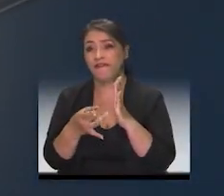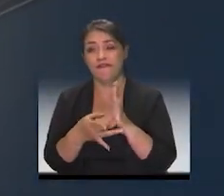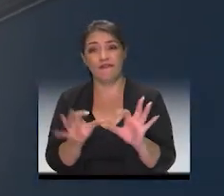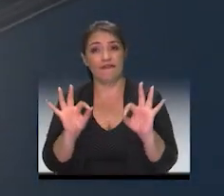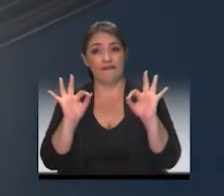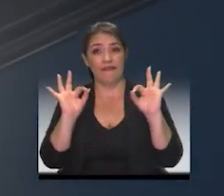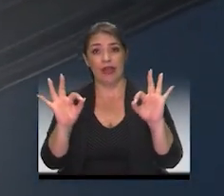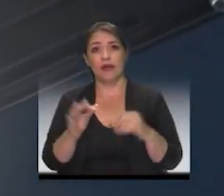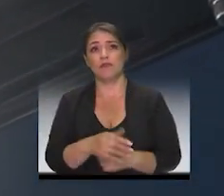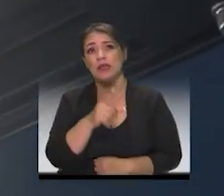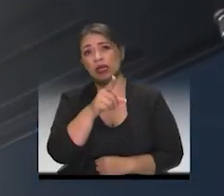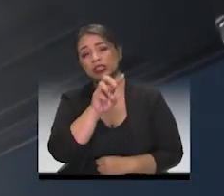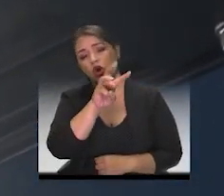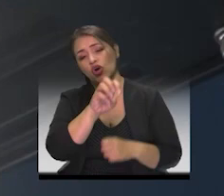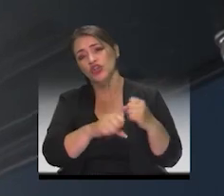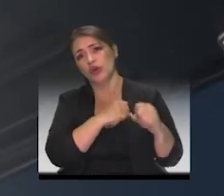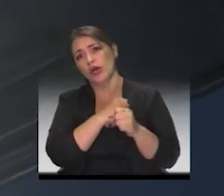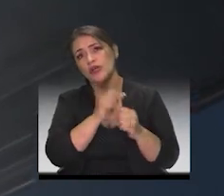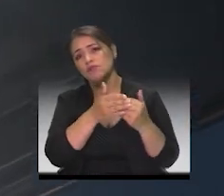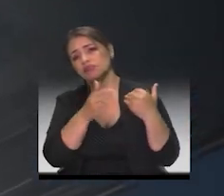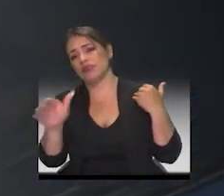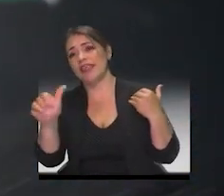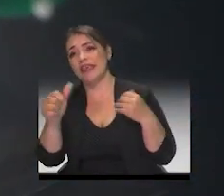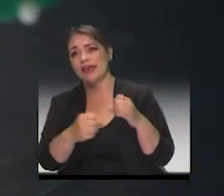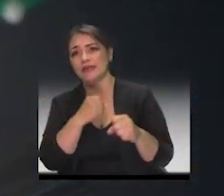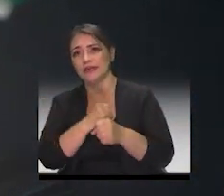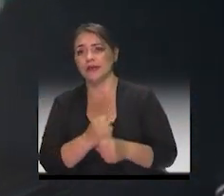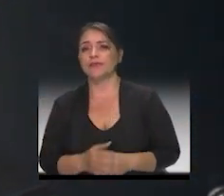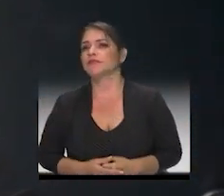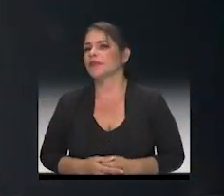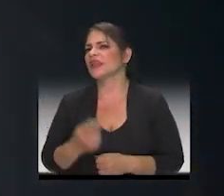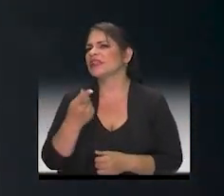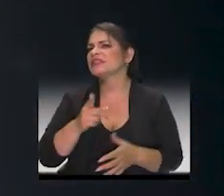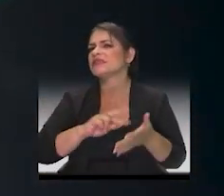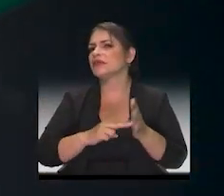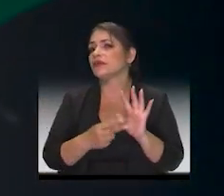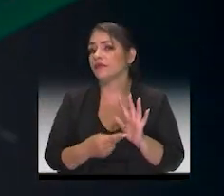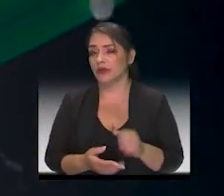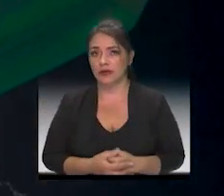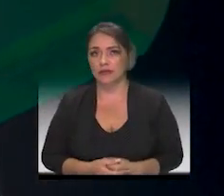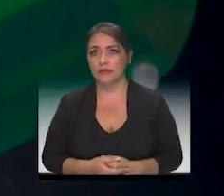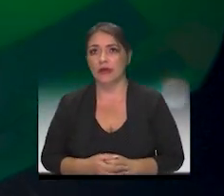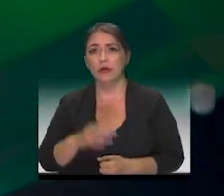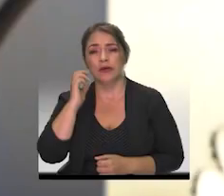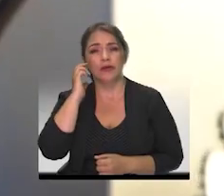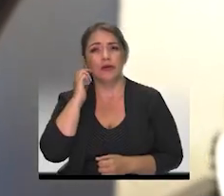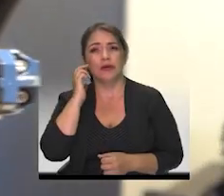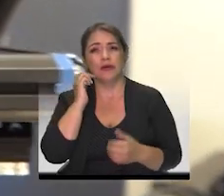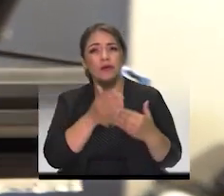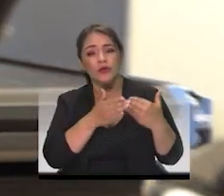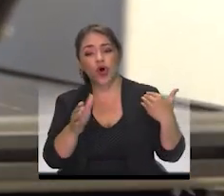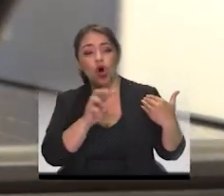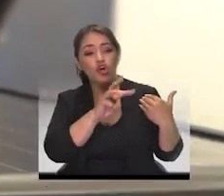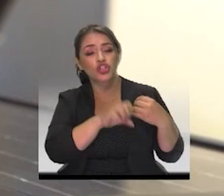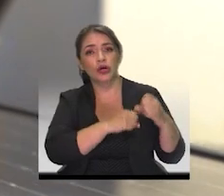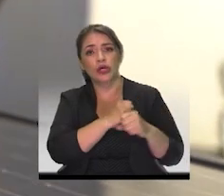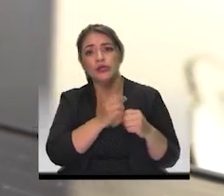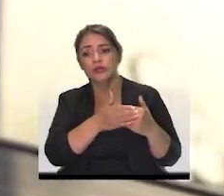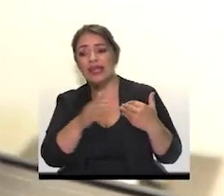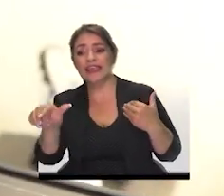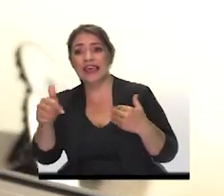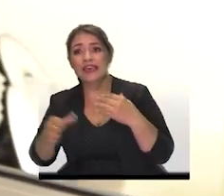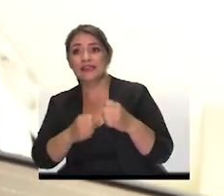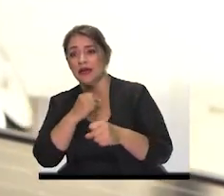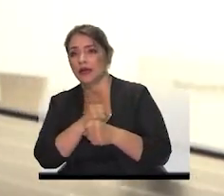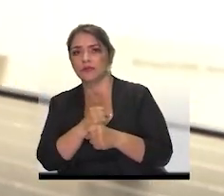Estas luminarias duran entre 8 a 10 años. Eso quiere decir que en todo este tiempo, en estos 8 o 10 años, no vamos